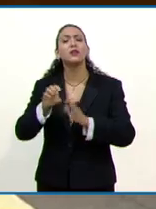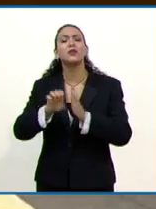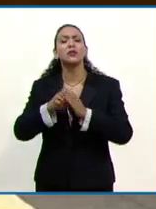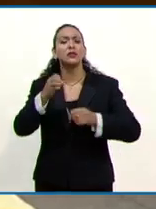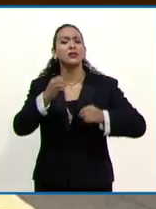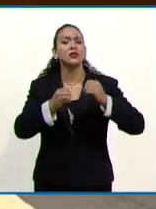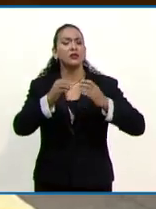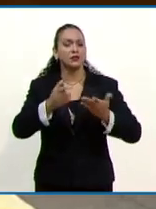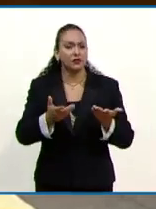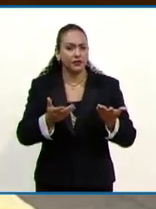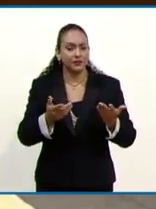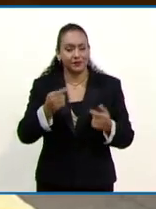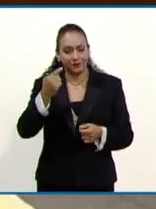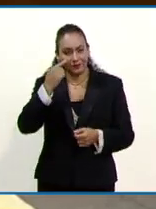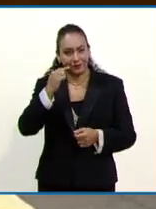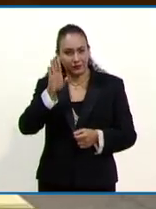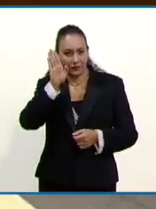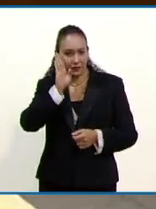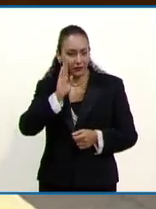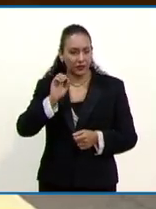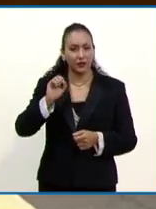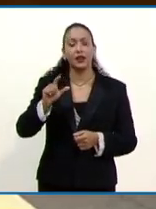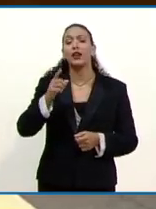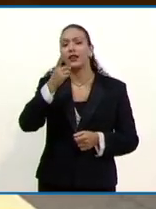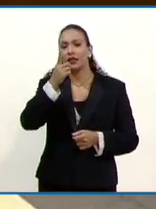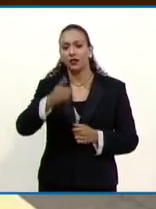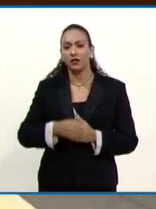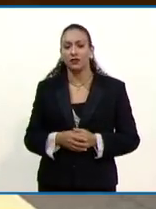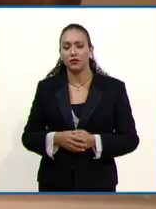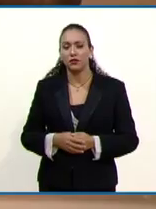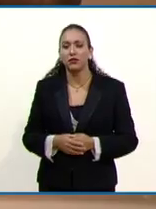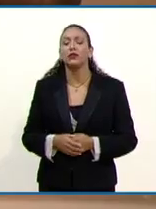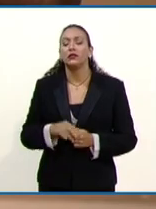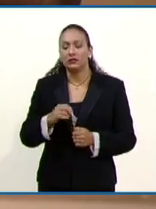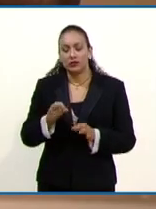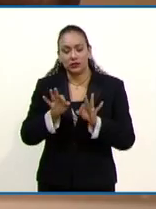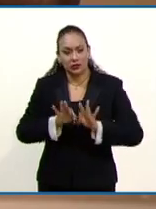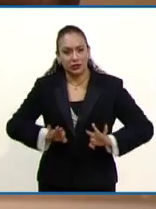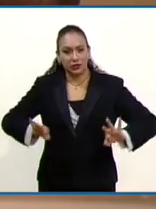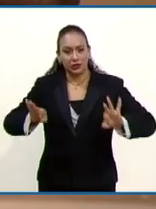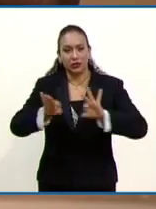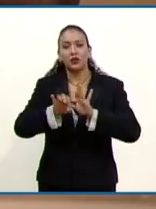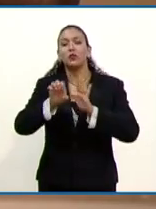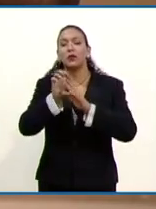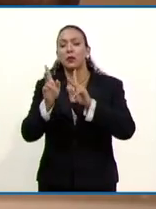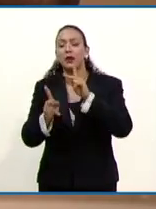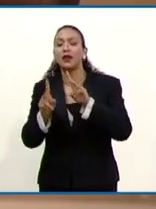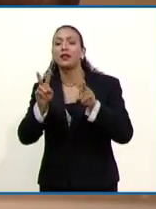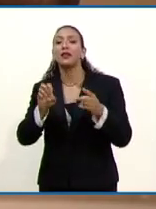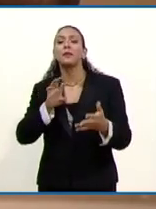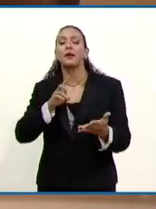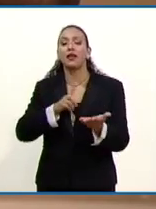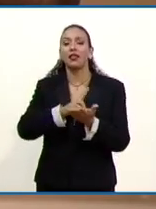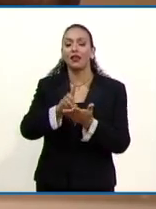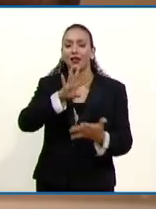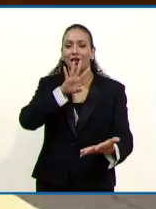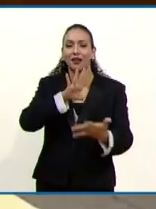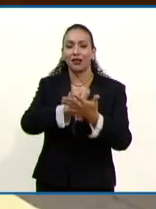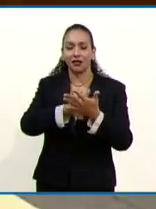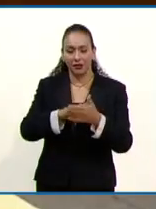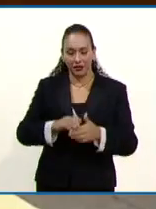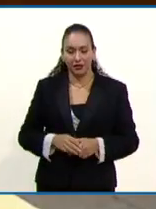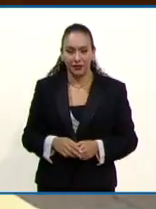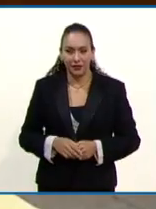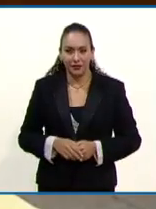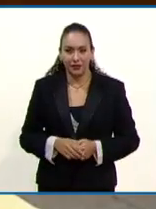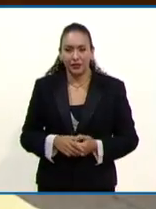justicia, la ministra Ortiz Alf subrayó el valor del diálogo entre el derecho penal internacional con el derecho nacional.